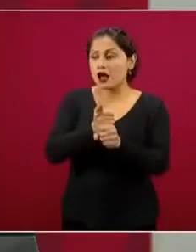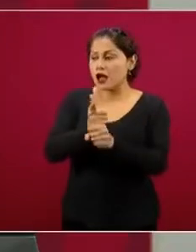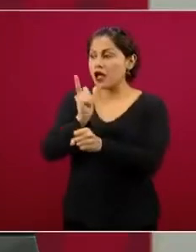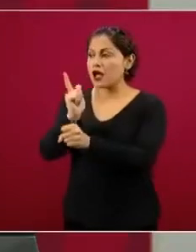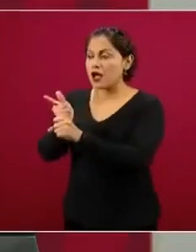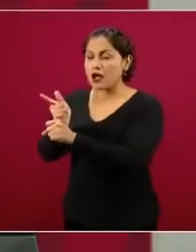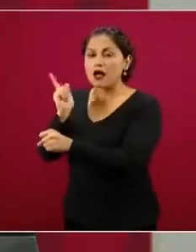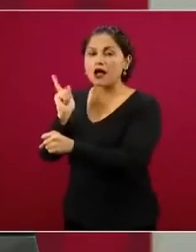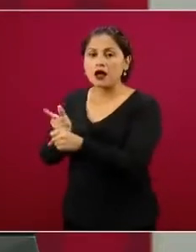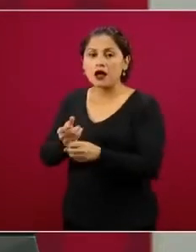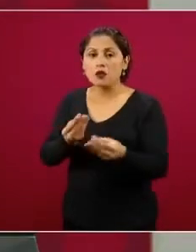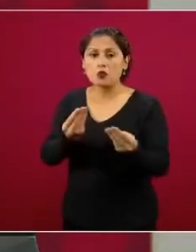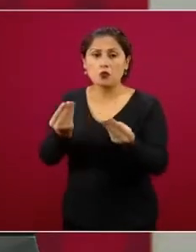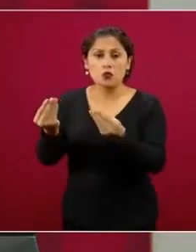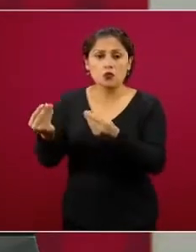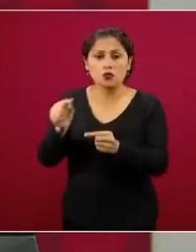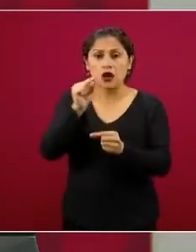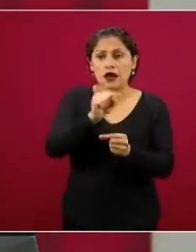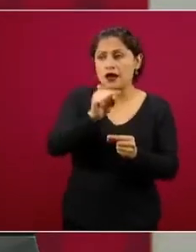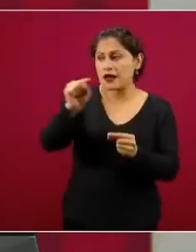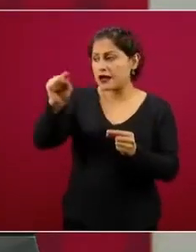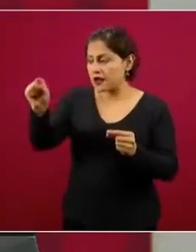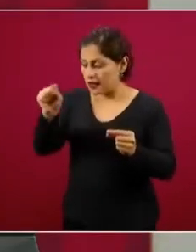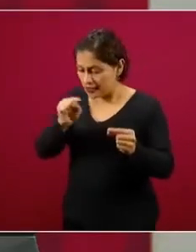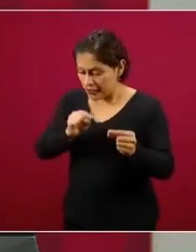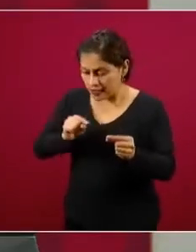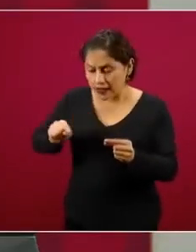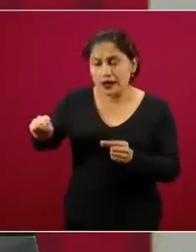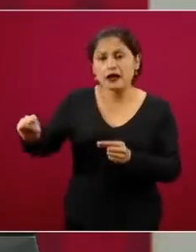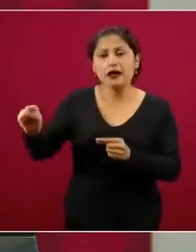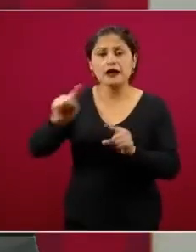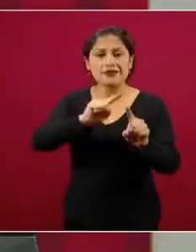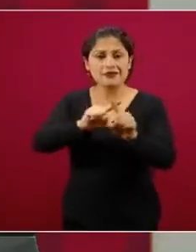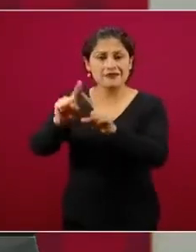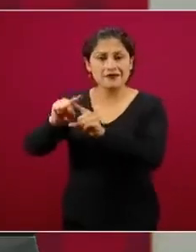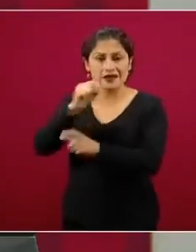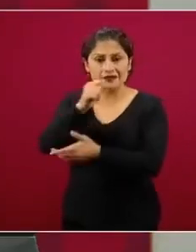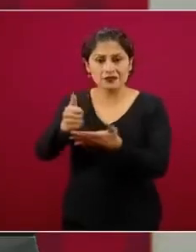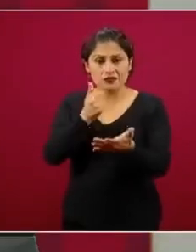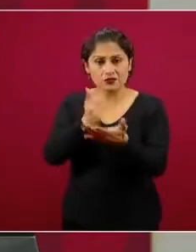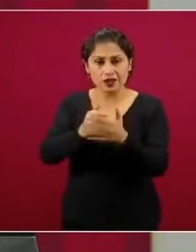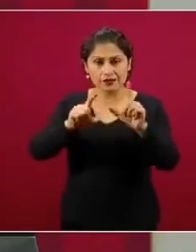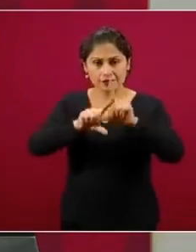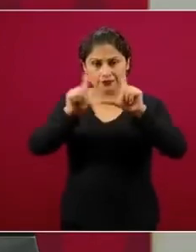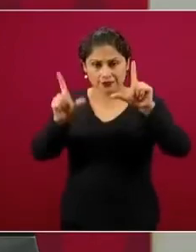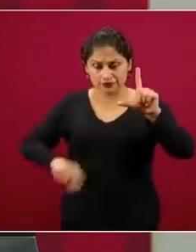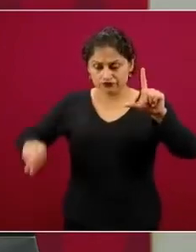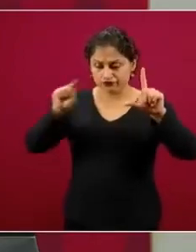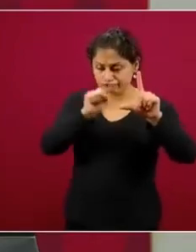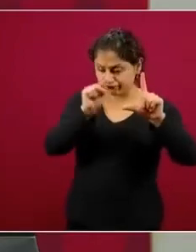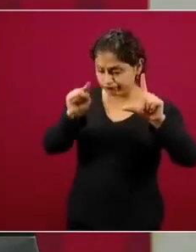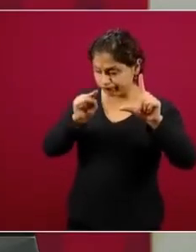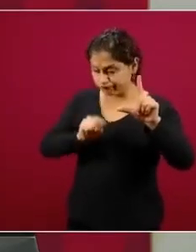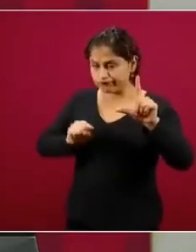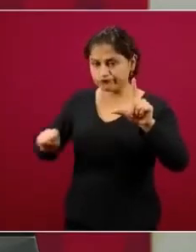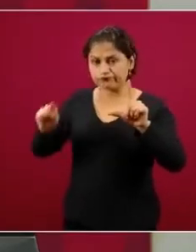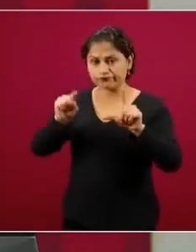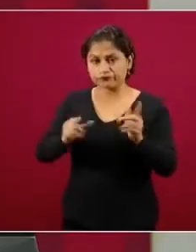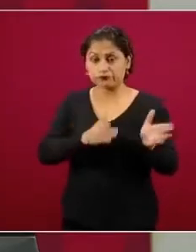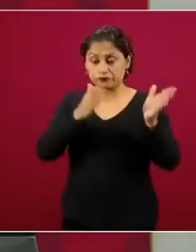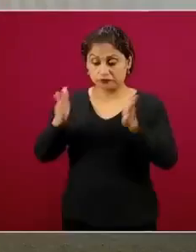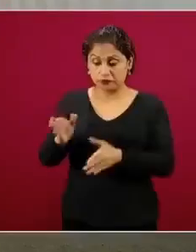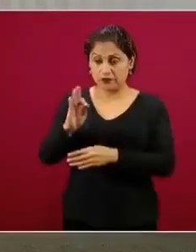brotes simultáneos en las principales ciudades del país. Y en la fase 3, como